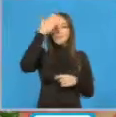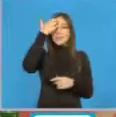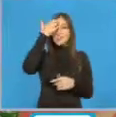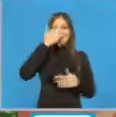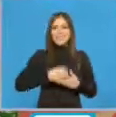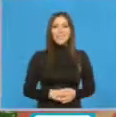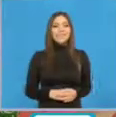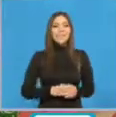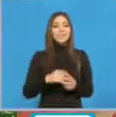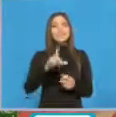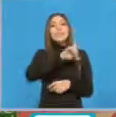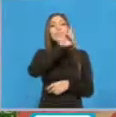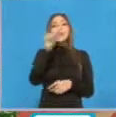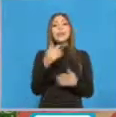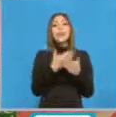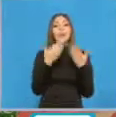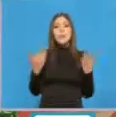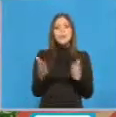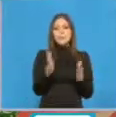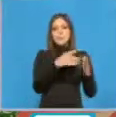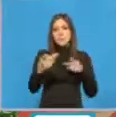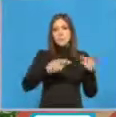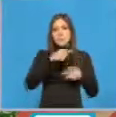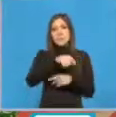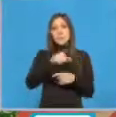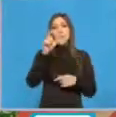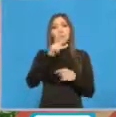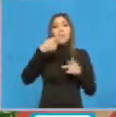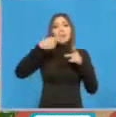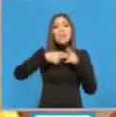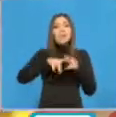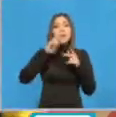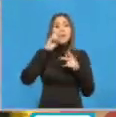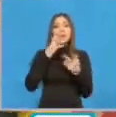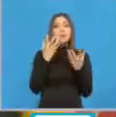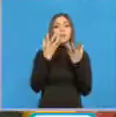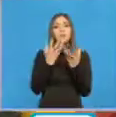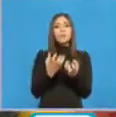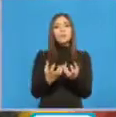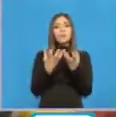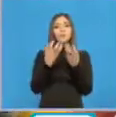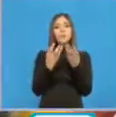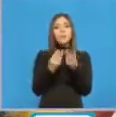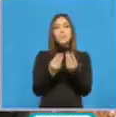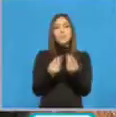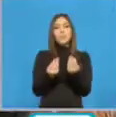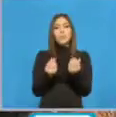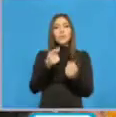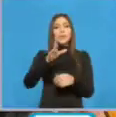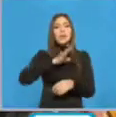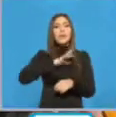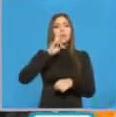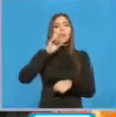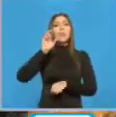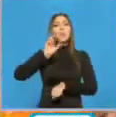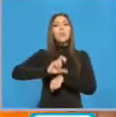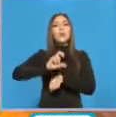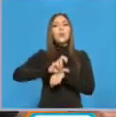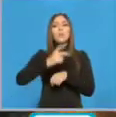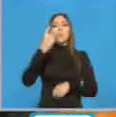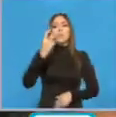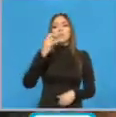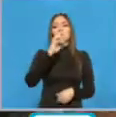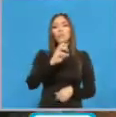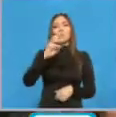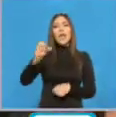cuando vaya a empezar a fundir, muchas gracias Lili, vamos a subirle tantito. Lo que vamos a hacer de este lado tenemos yemas de huevo. Ajá. Tengo que esperar ¿Ah,